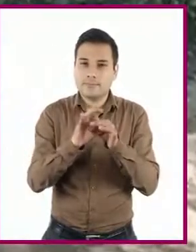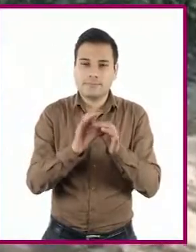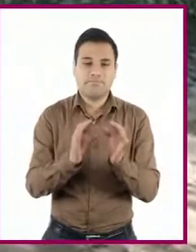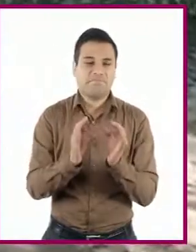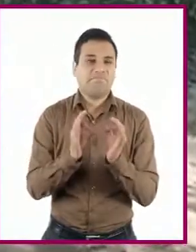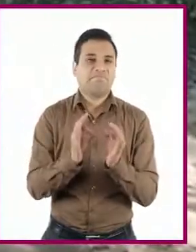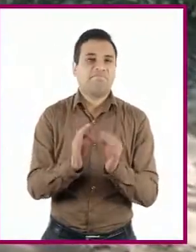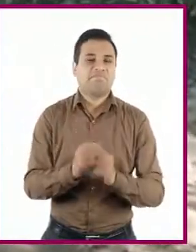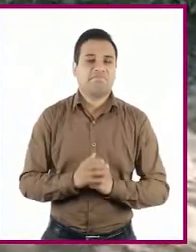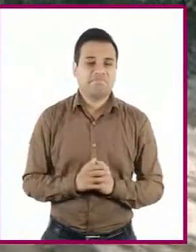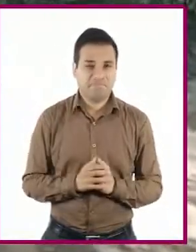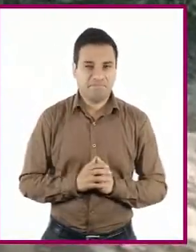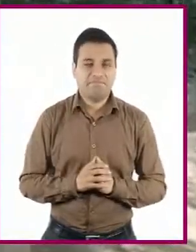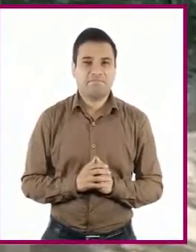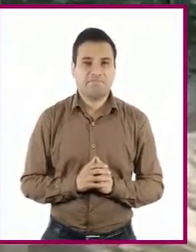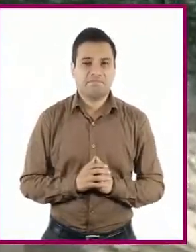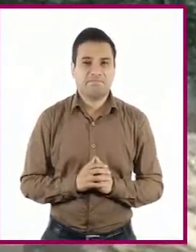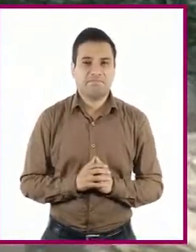buscando